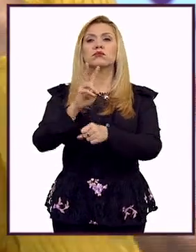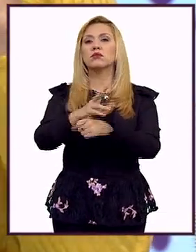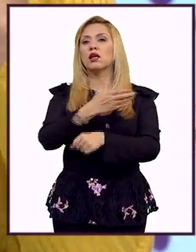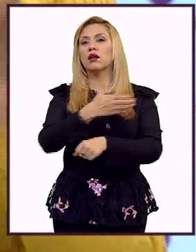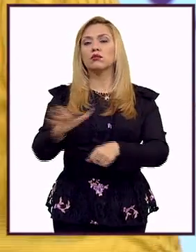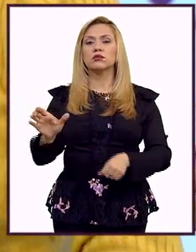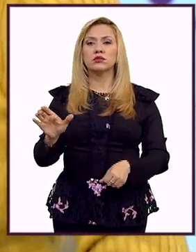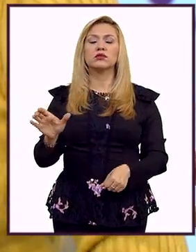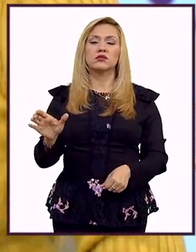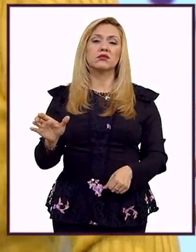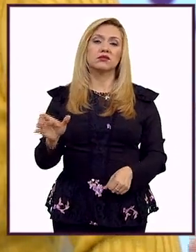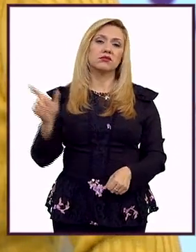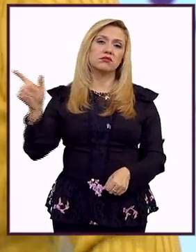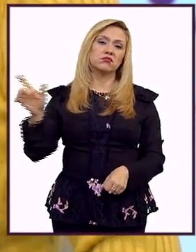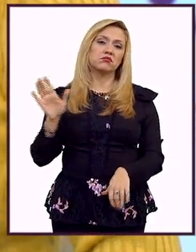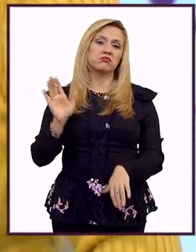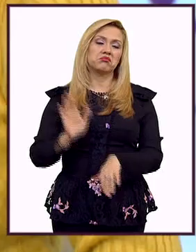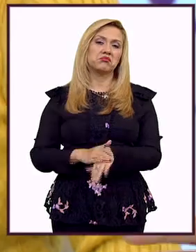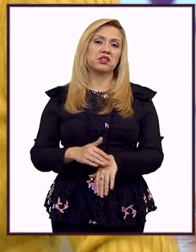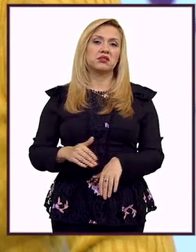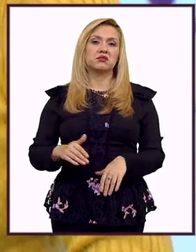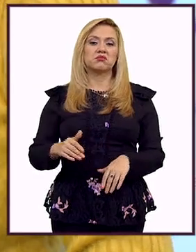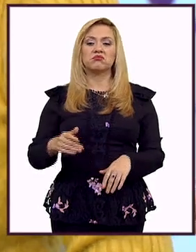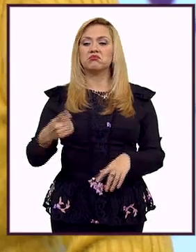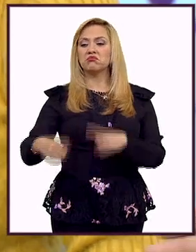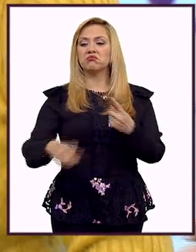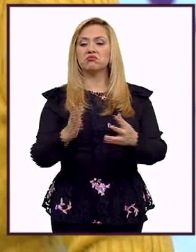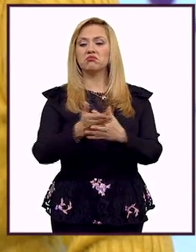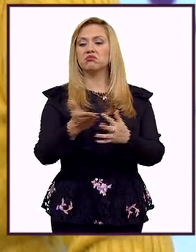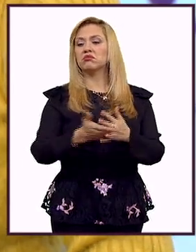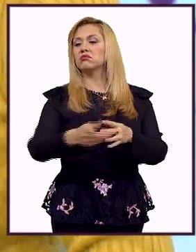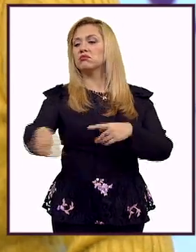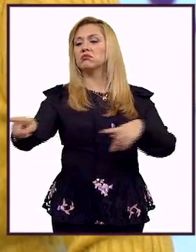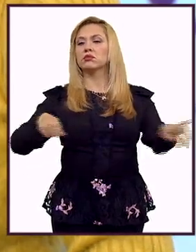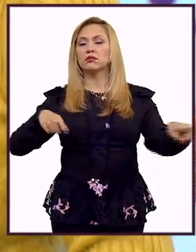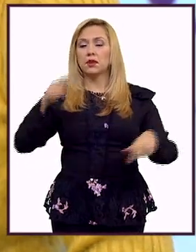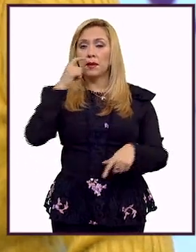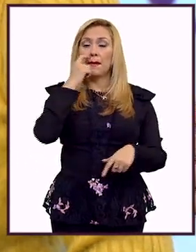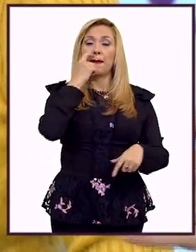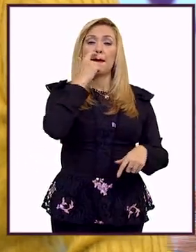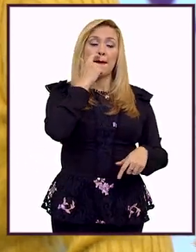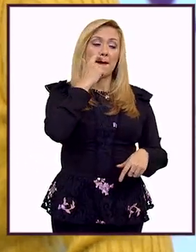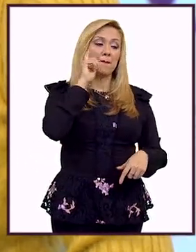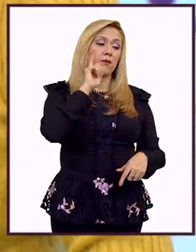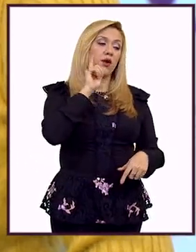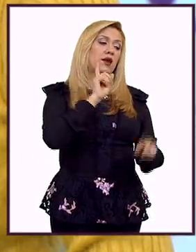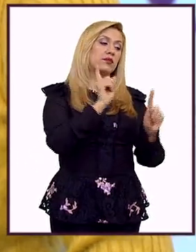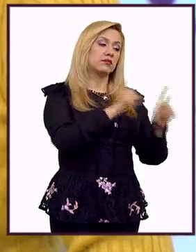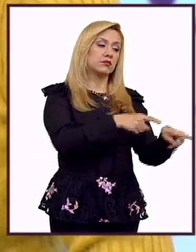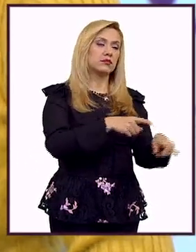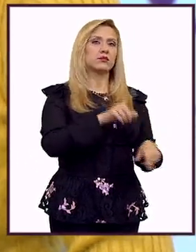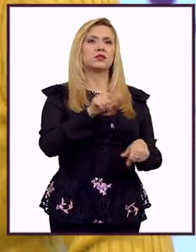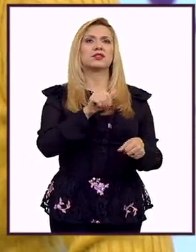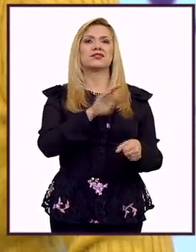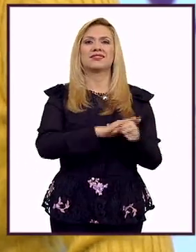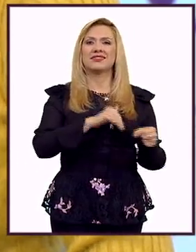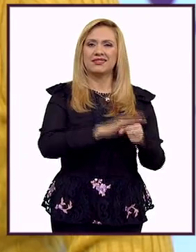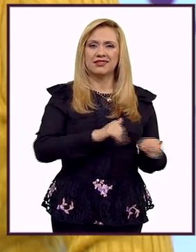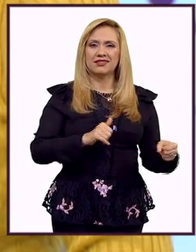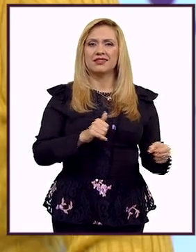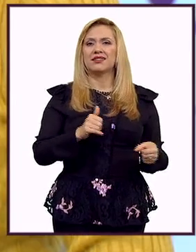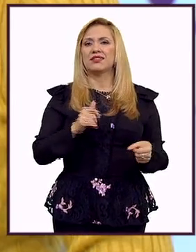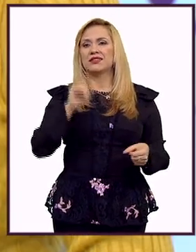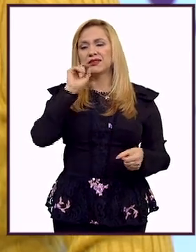la posibilidad de dividir el trabajo, pero también pues, de asignar ciertas tareas a las mujeres. Por supuesto, esto origina hostigamiento laboral, pero también